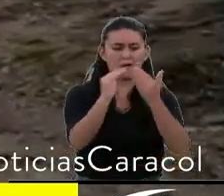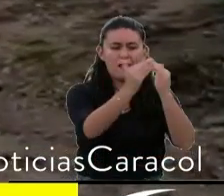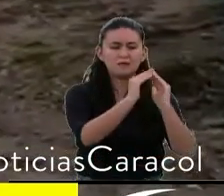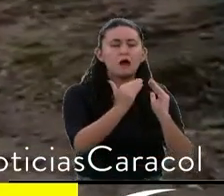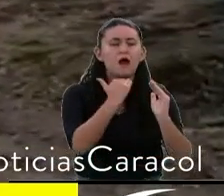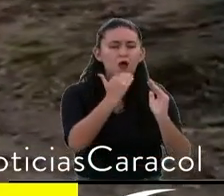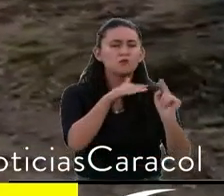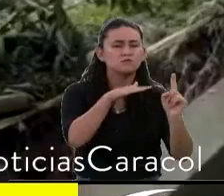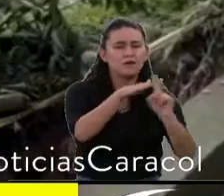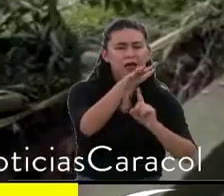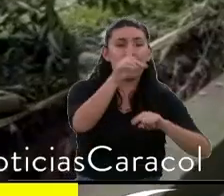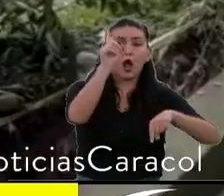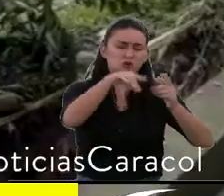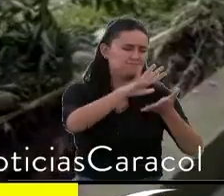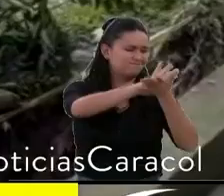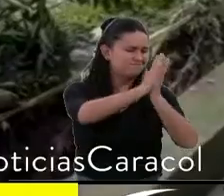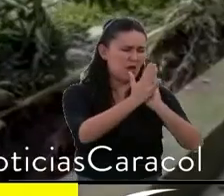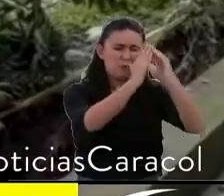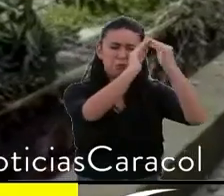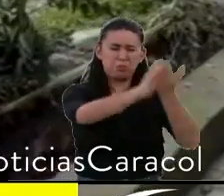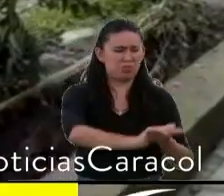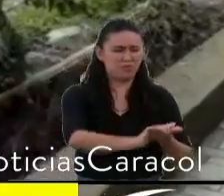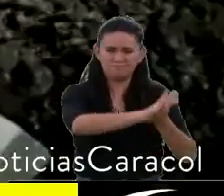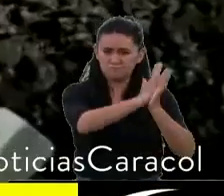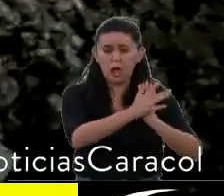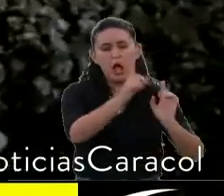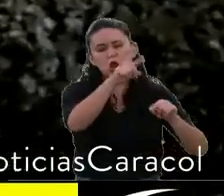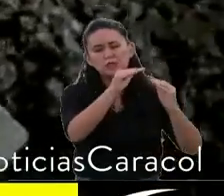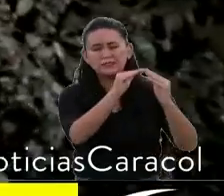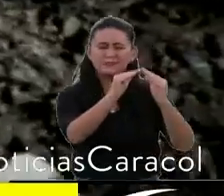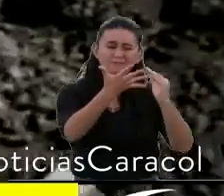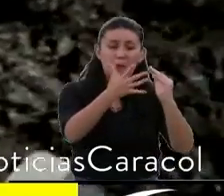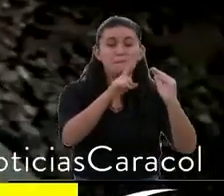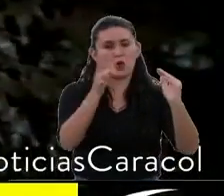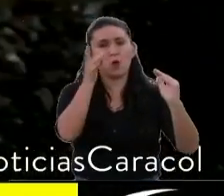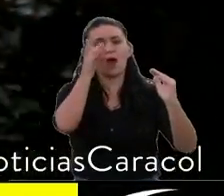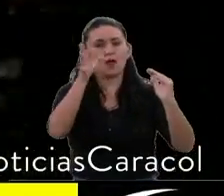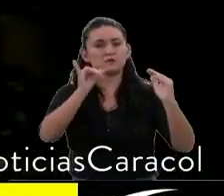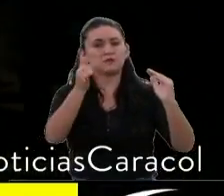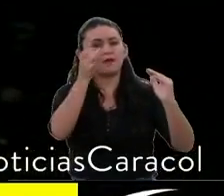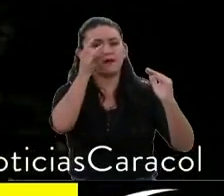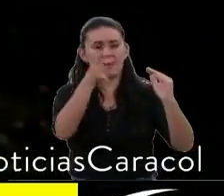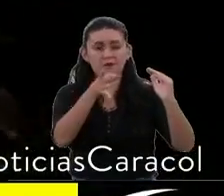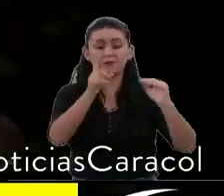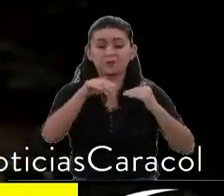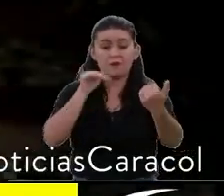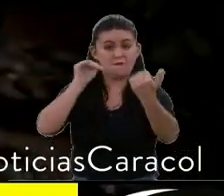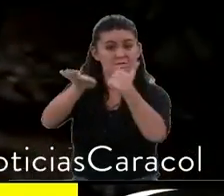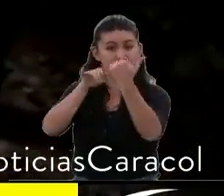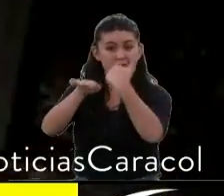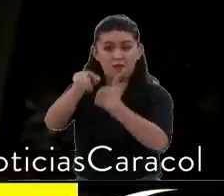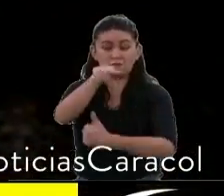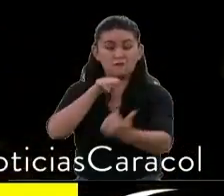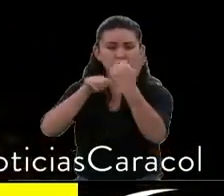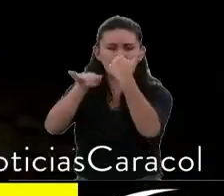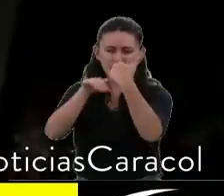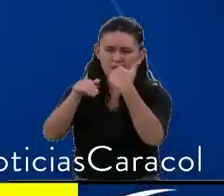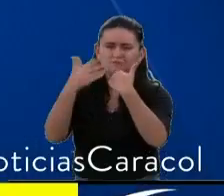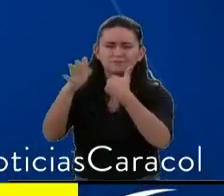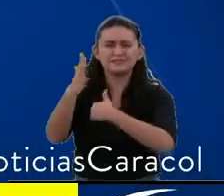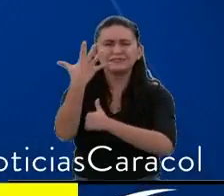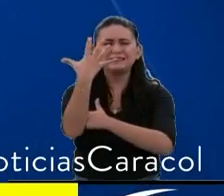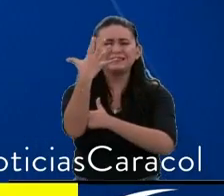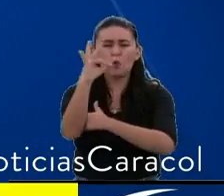afectadas, unas con pérdida total y otras con pérdida parcial, pero de gran consideración. En las vías tenemos cerca de unos